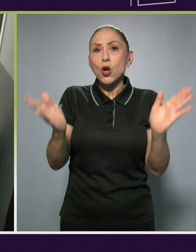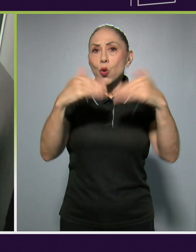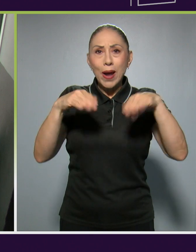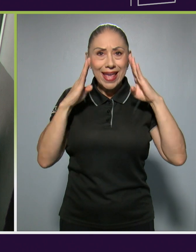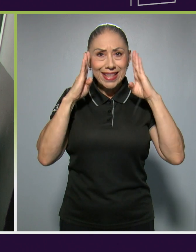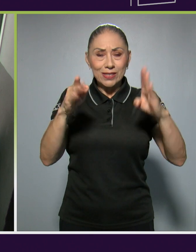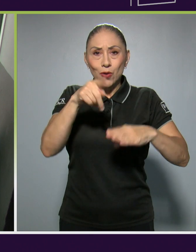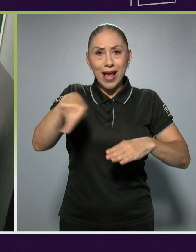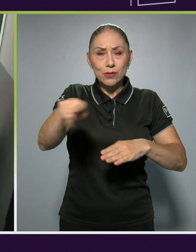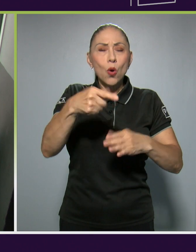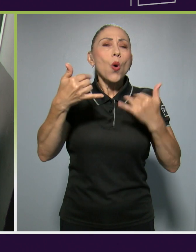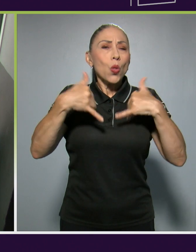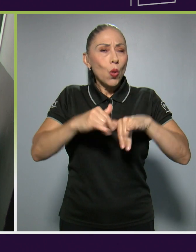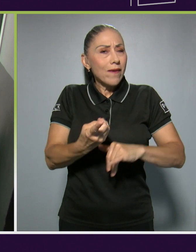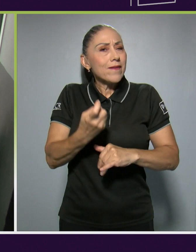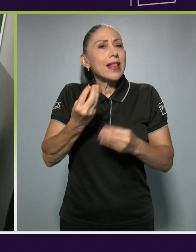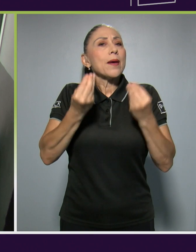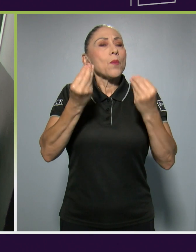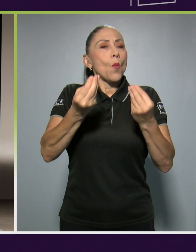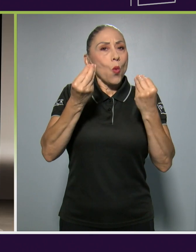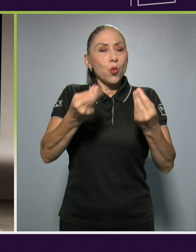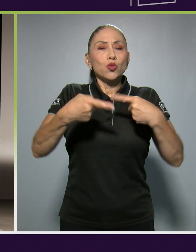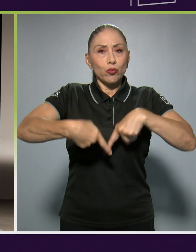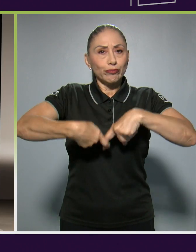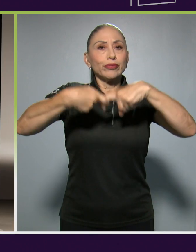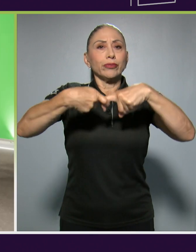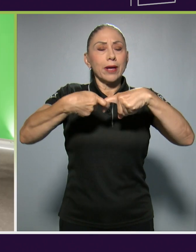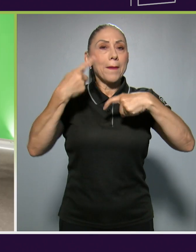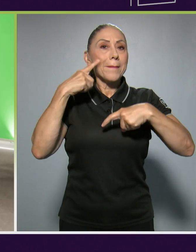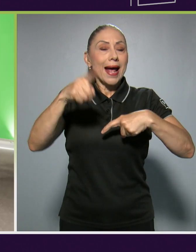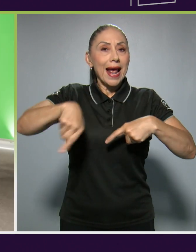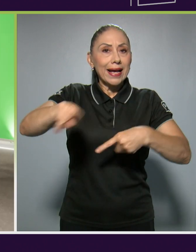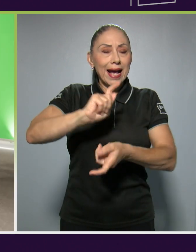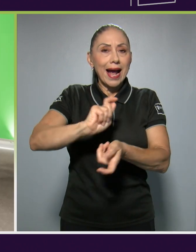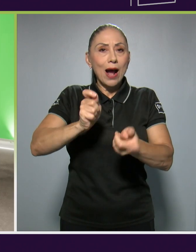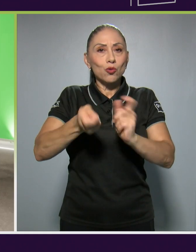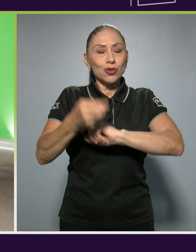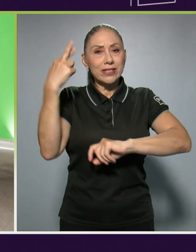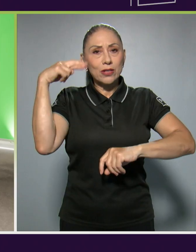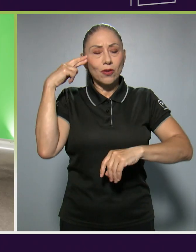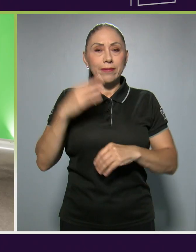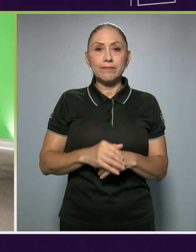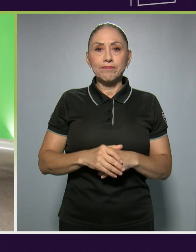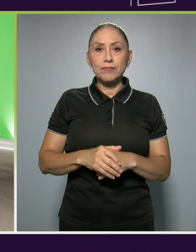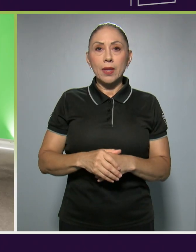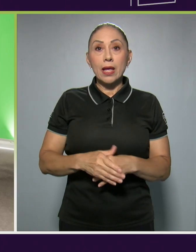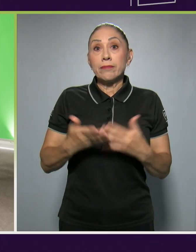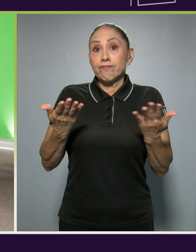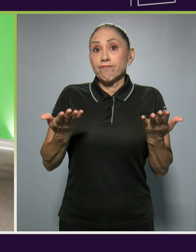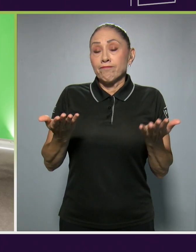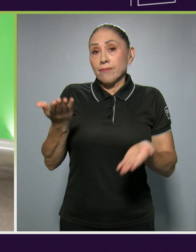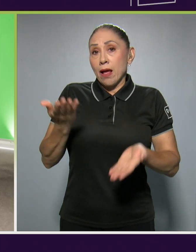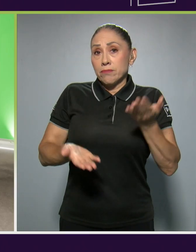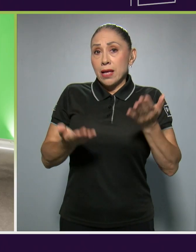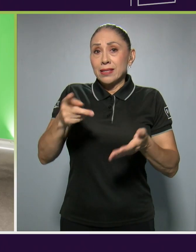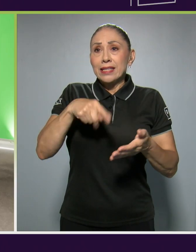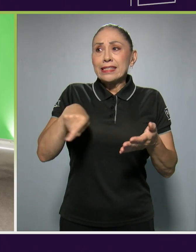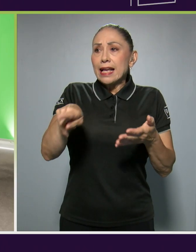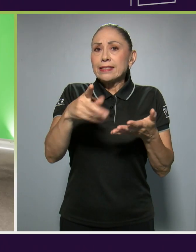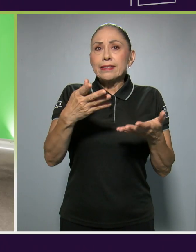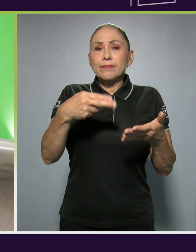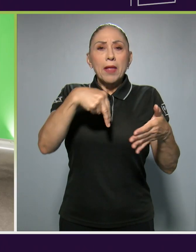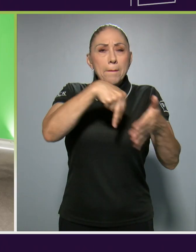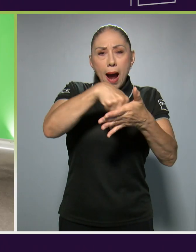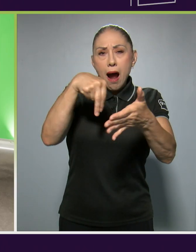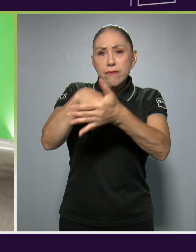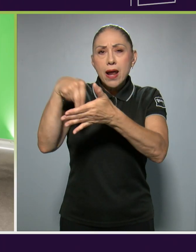recorrer en ese sentido de los ajustes razonables. Y a la larga esta serie de barreras, ¿qué impactos tienen, verdad, en